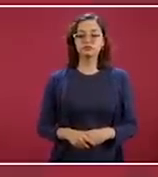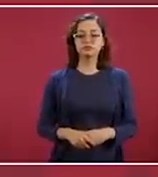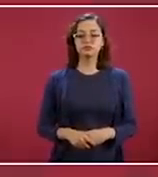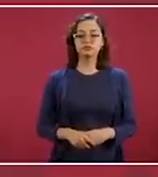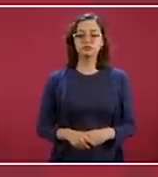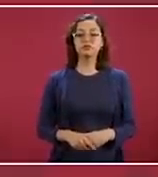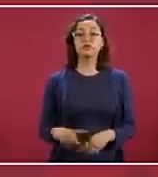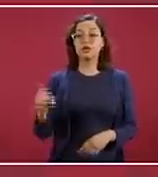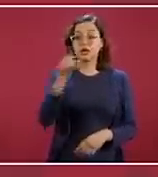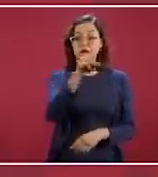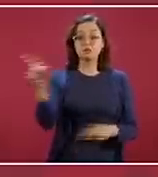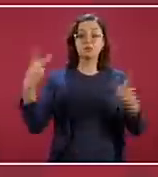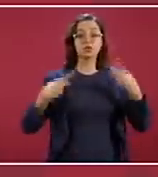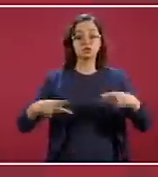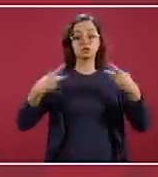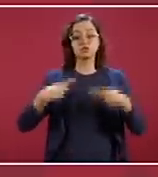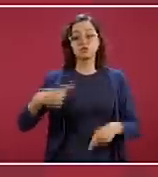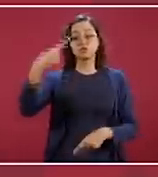con criterio.